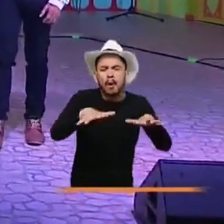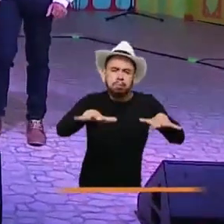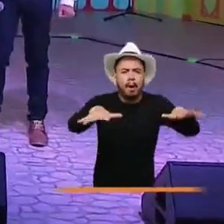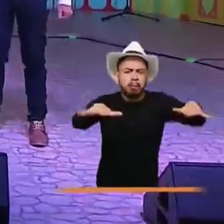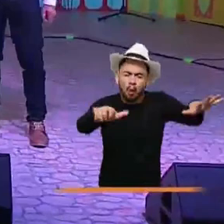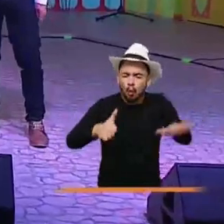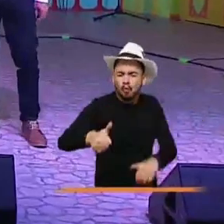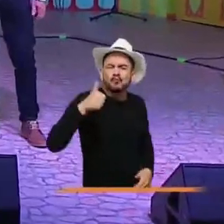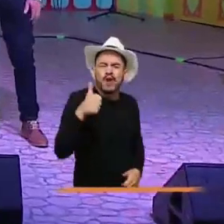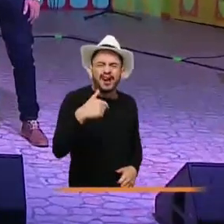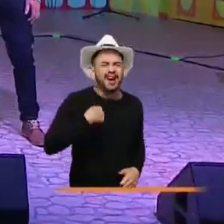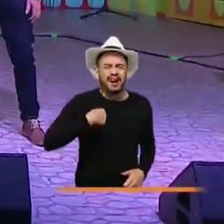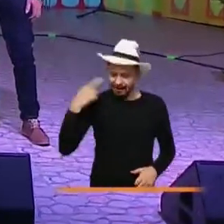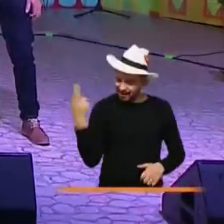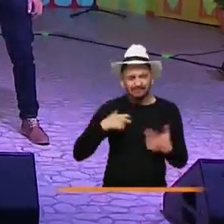reinado